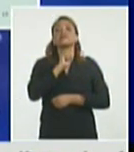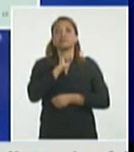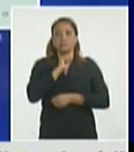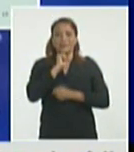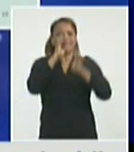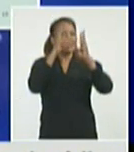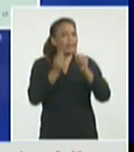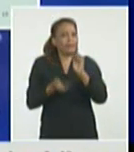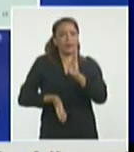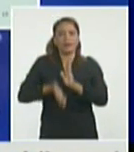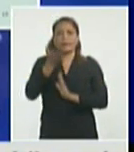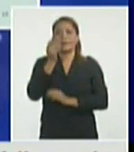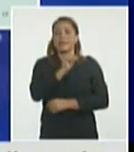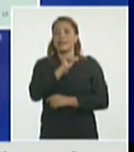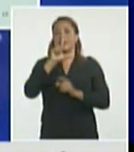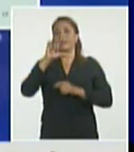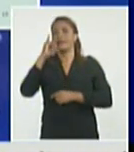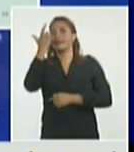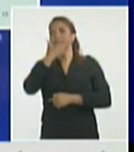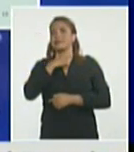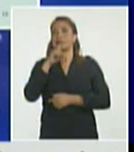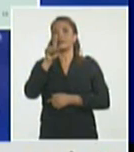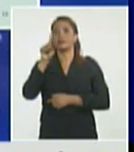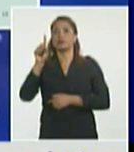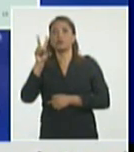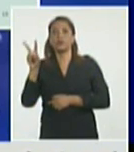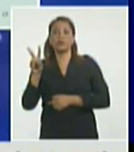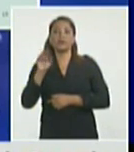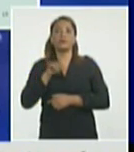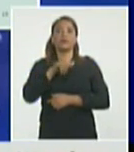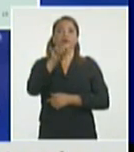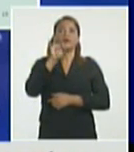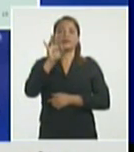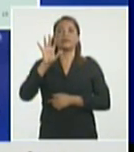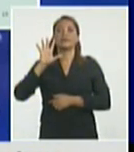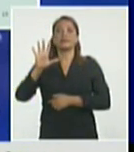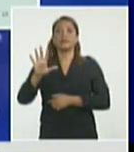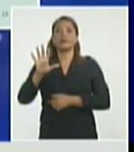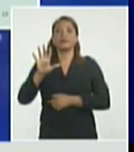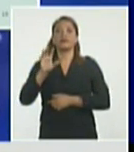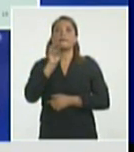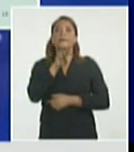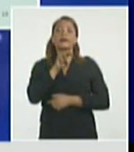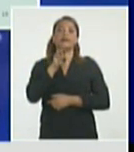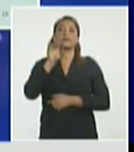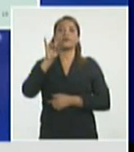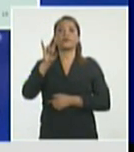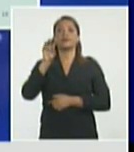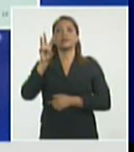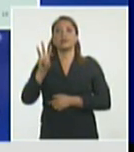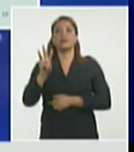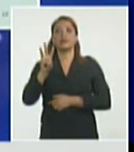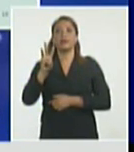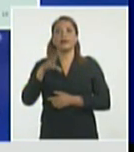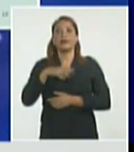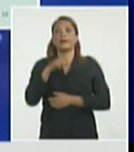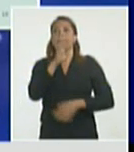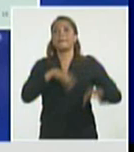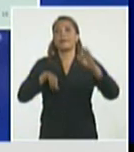elevadas en La Lisa ayer, 112, en Boyeros 85, en Marianao 93, en Playa